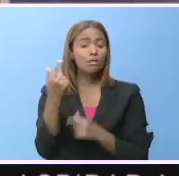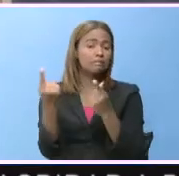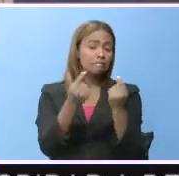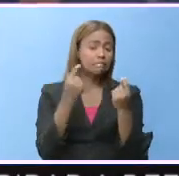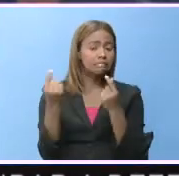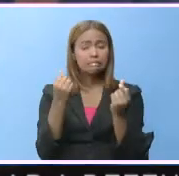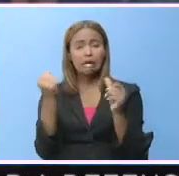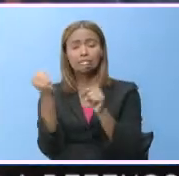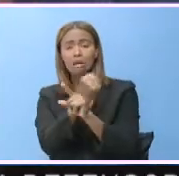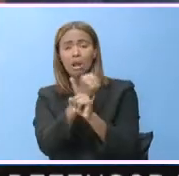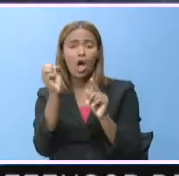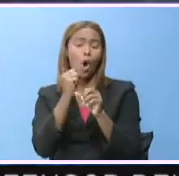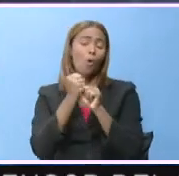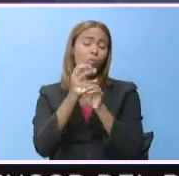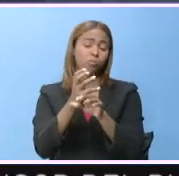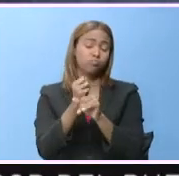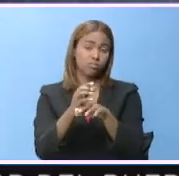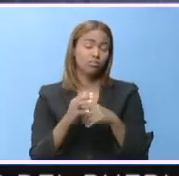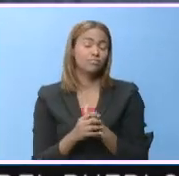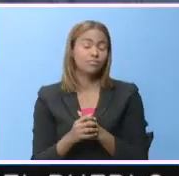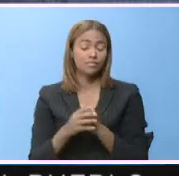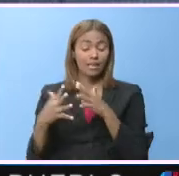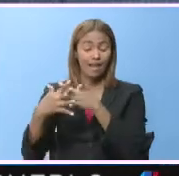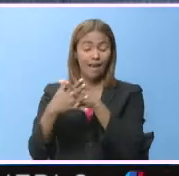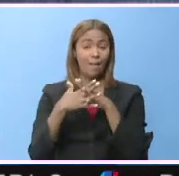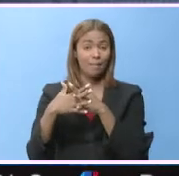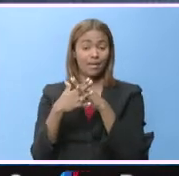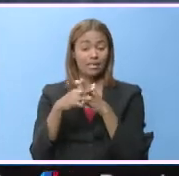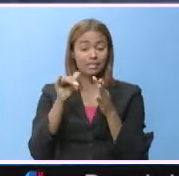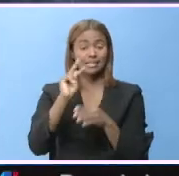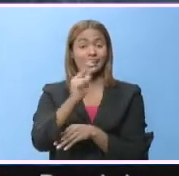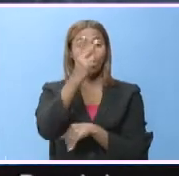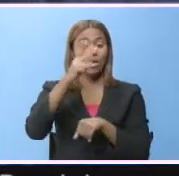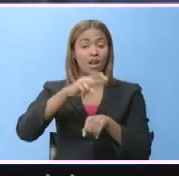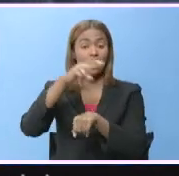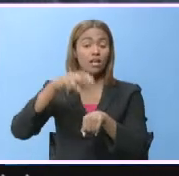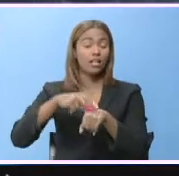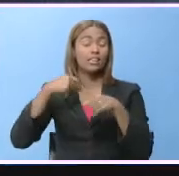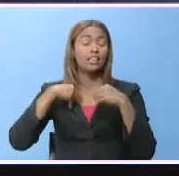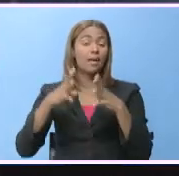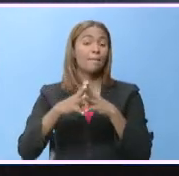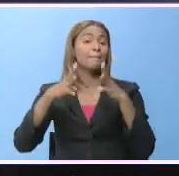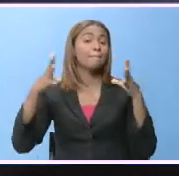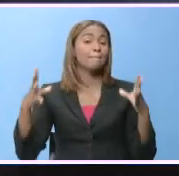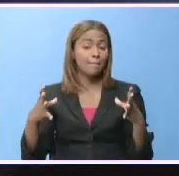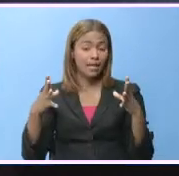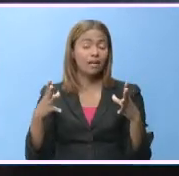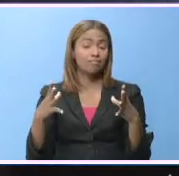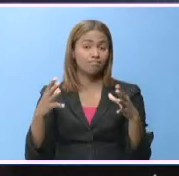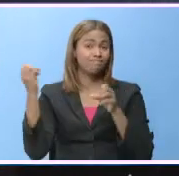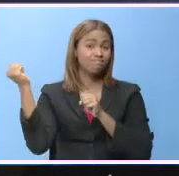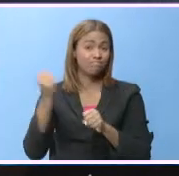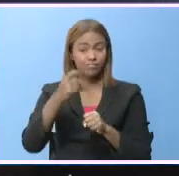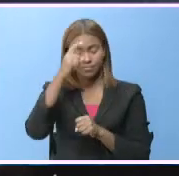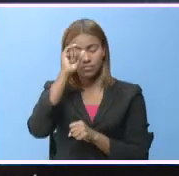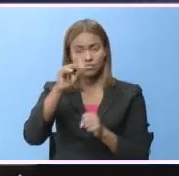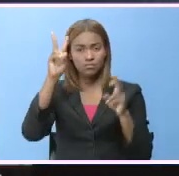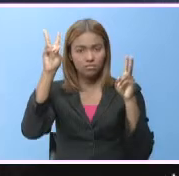violencia. América Latina es la segunda región que es más letal en ese